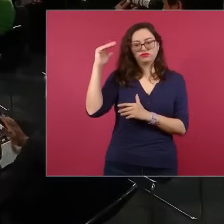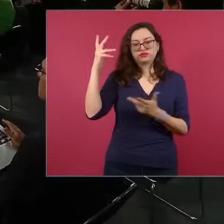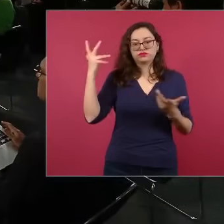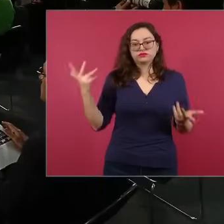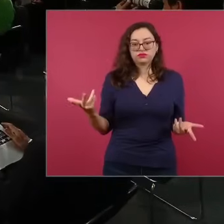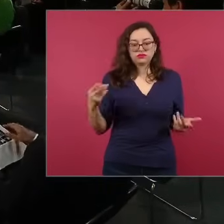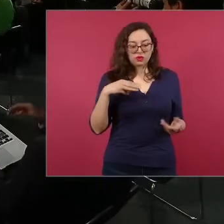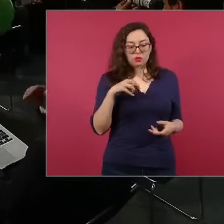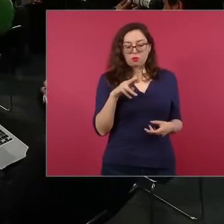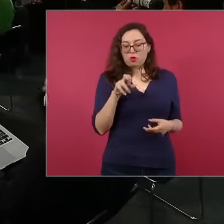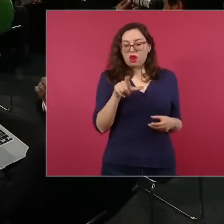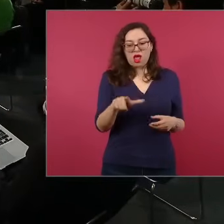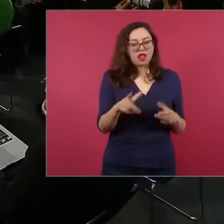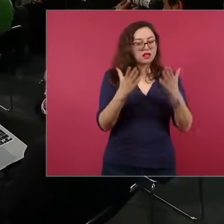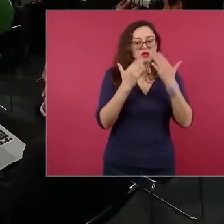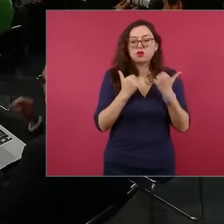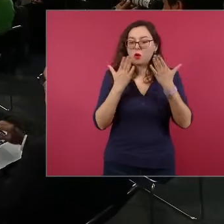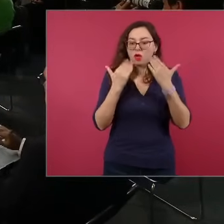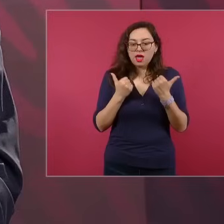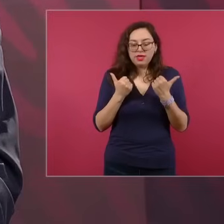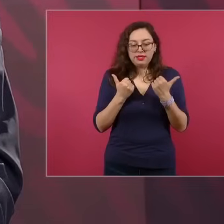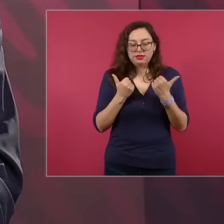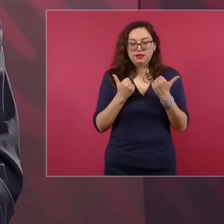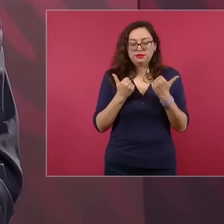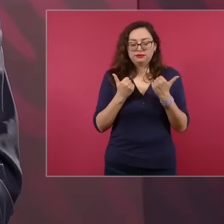carecían de autoridad moral.